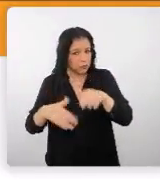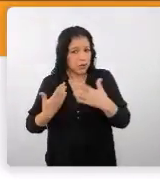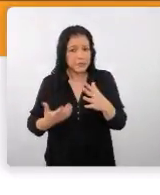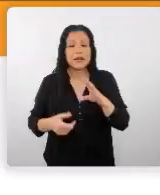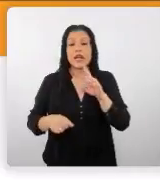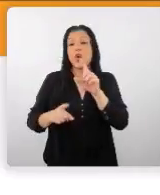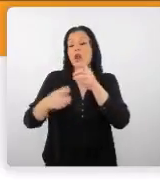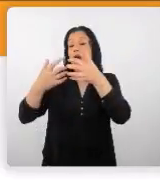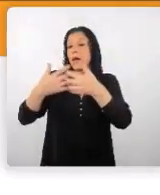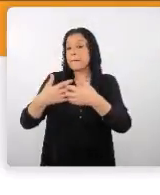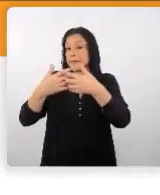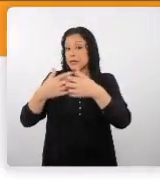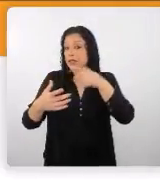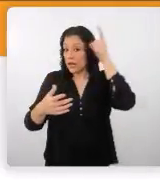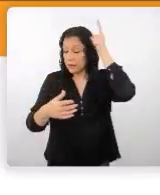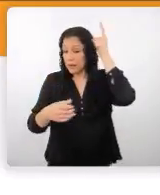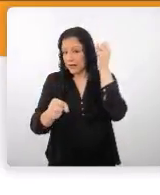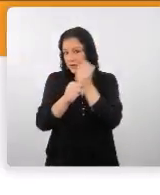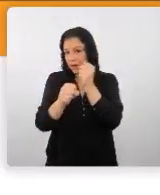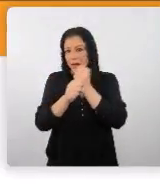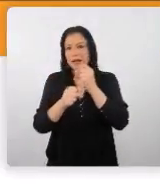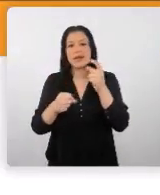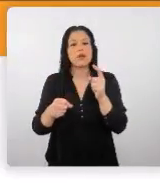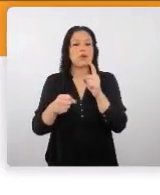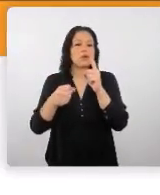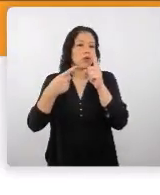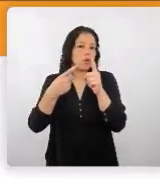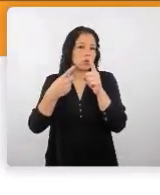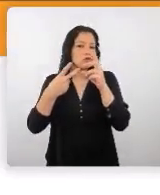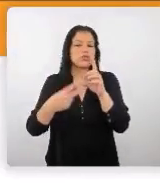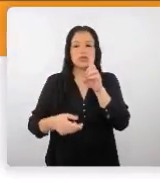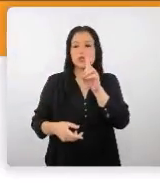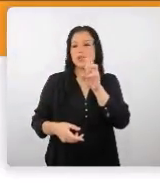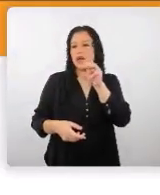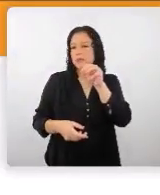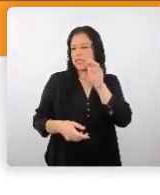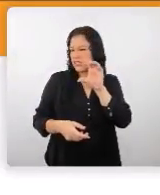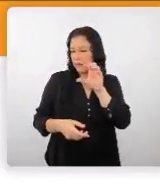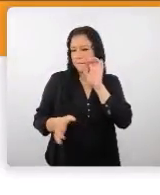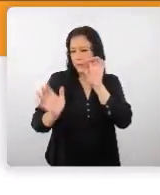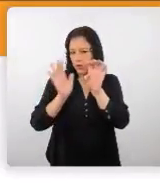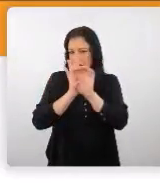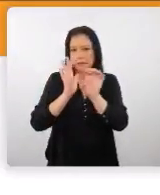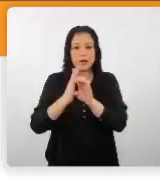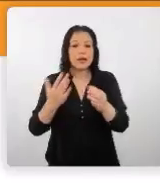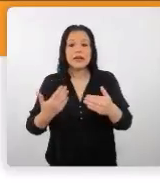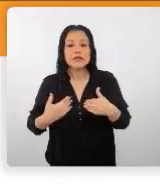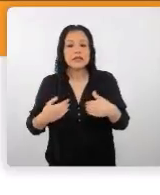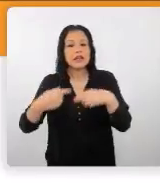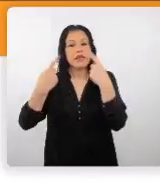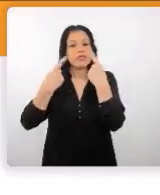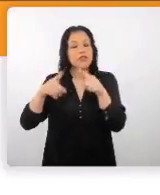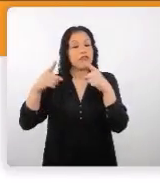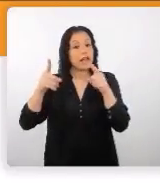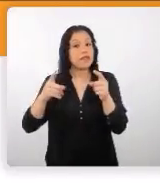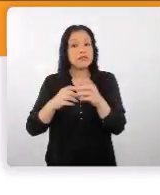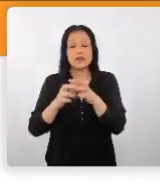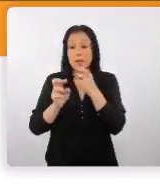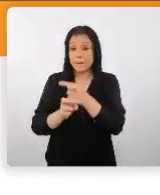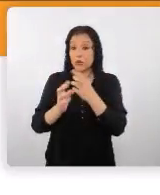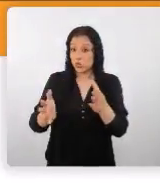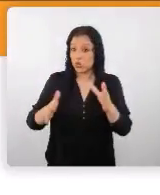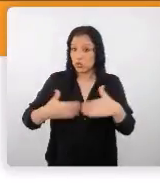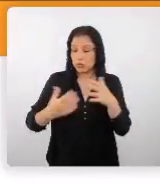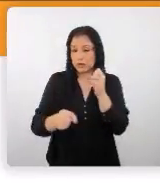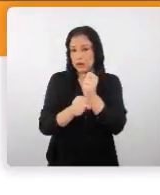operador alemán trabaje con más de un DMC, ¿no? Por ejemplo, si tiene diferentes productos, puede